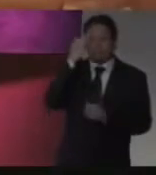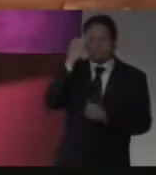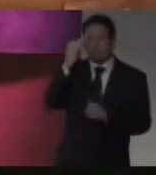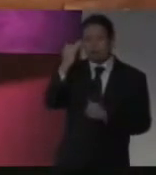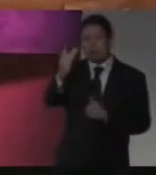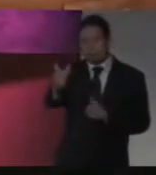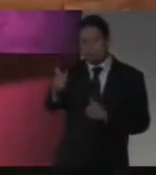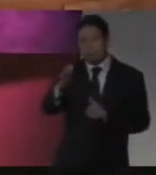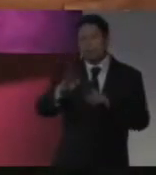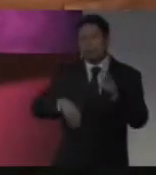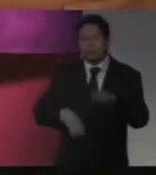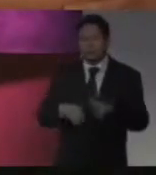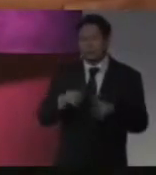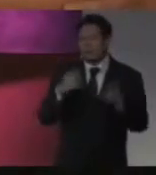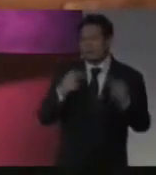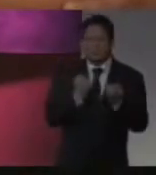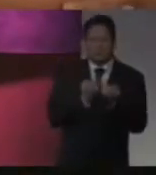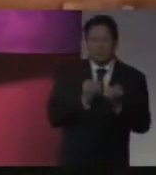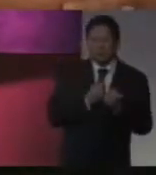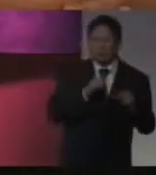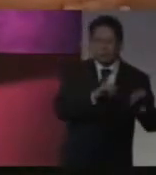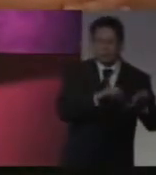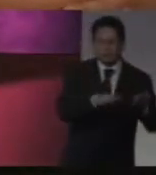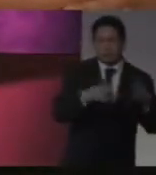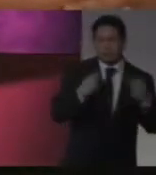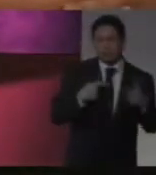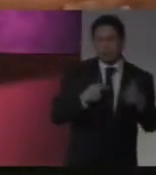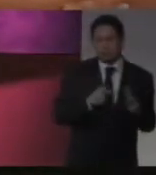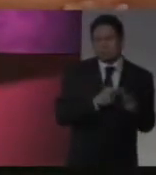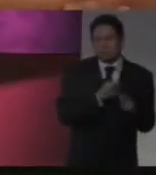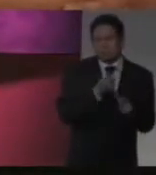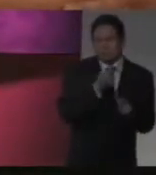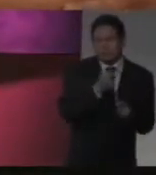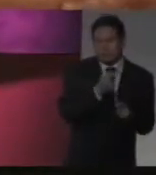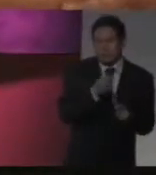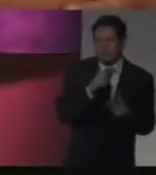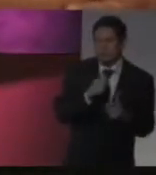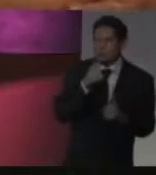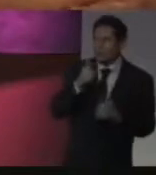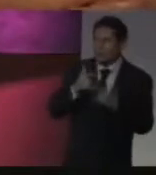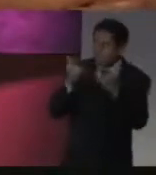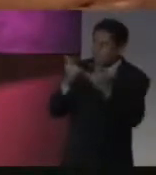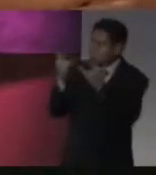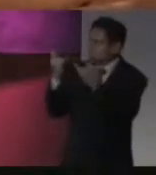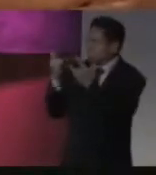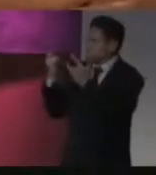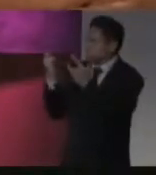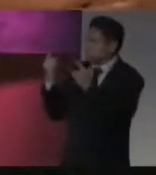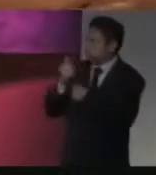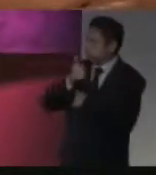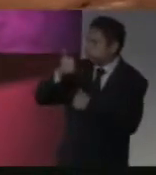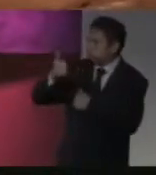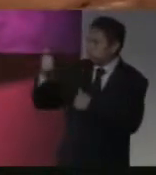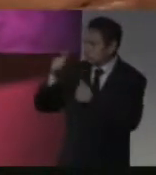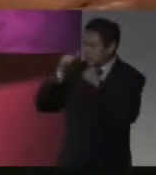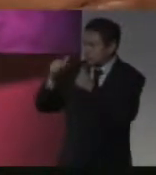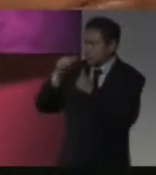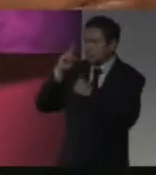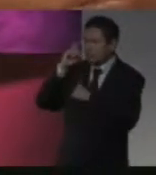no tenemos el personal suficiente para atender todos los casos. Otro problema es que las